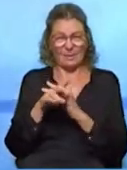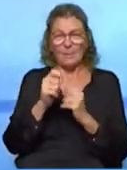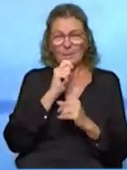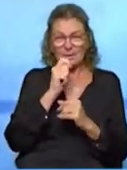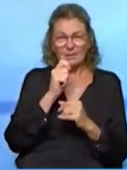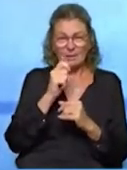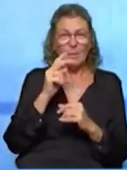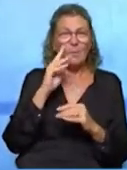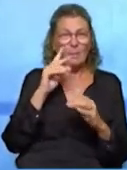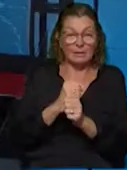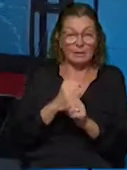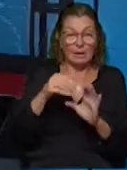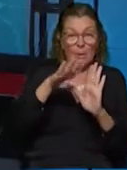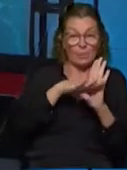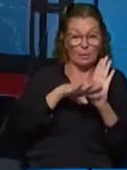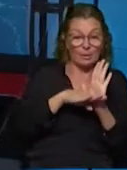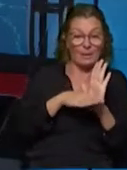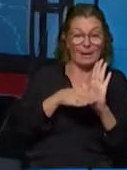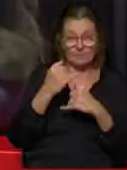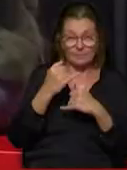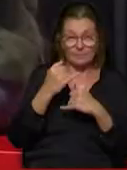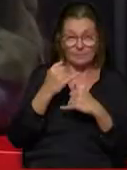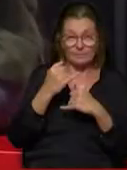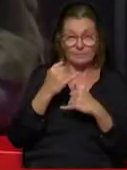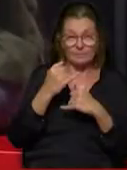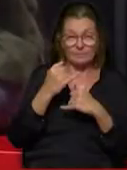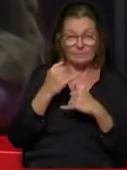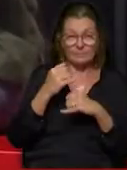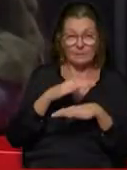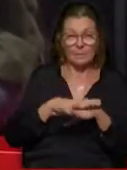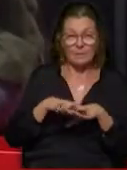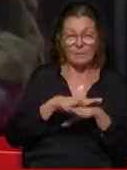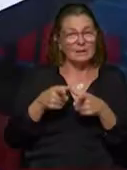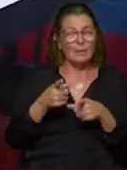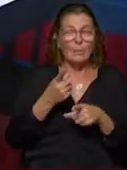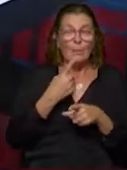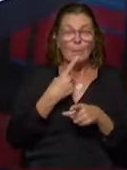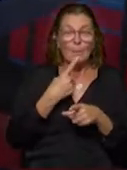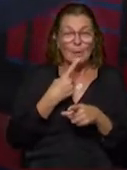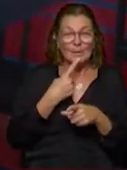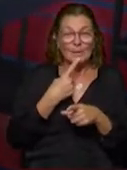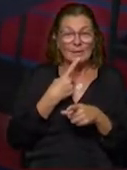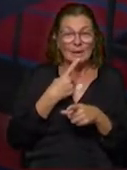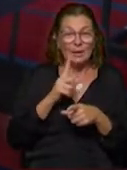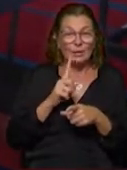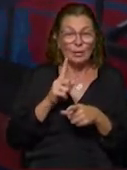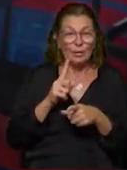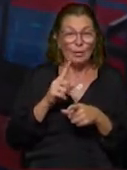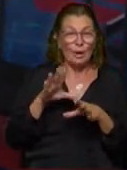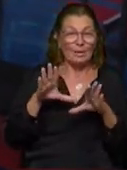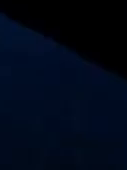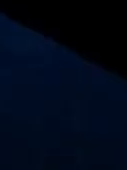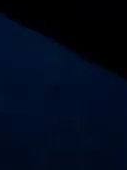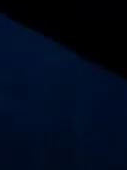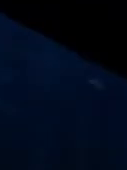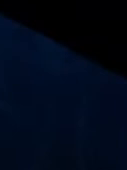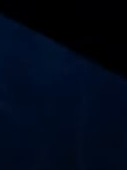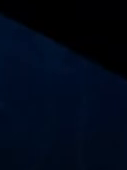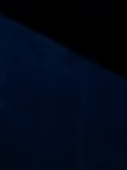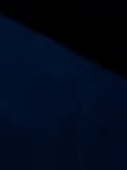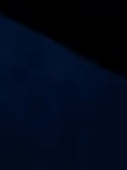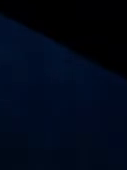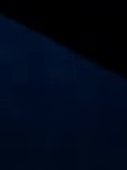lupa en la información más importante de la jornada. Otra forma de abordar las noticias para observar la otra cara de la actualidad.